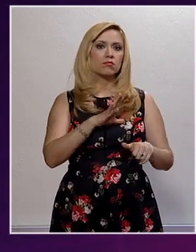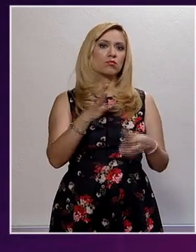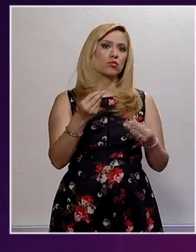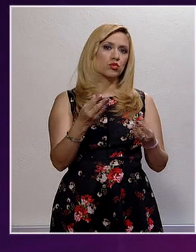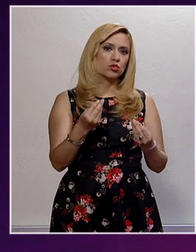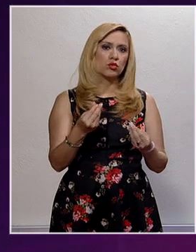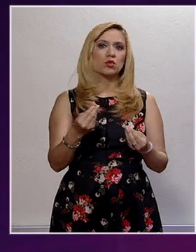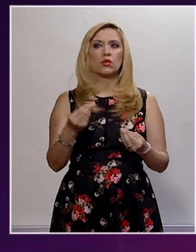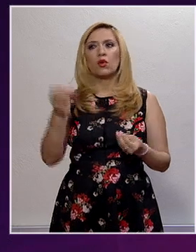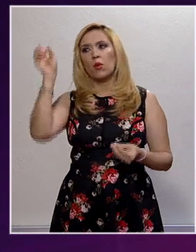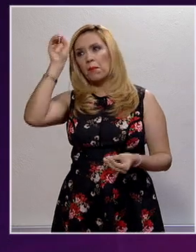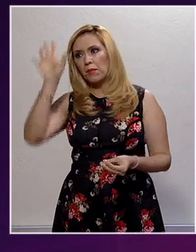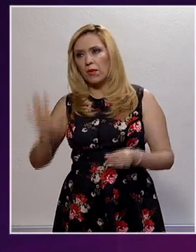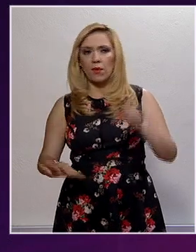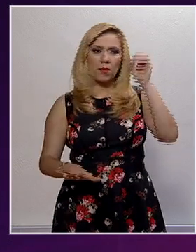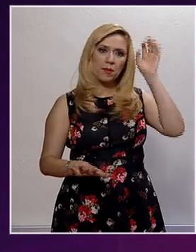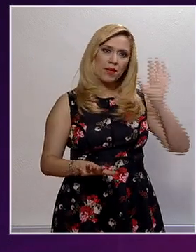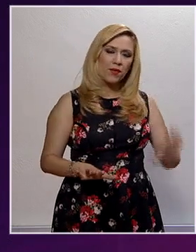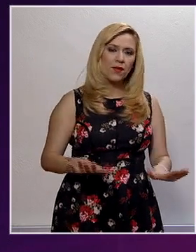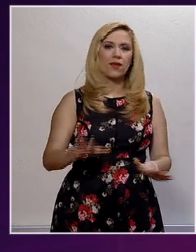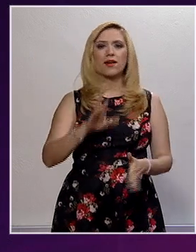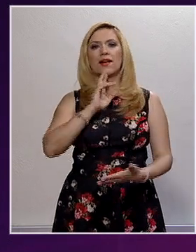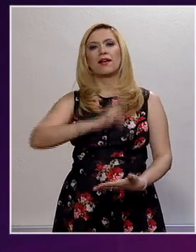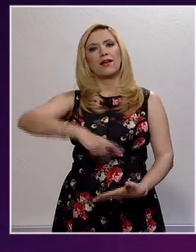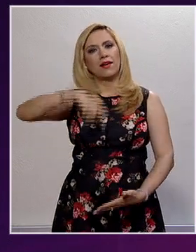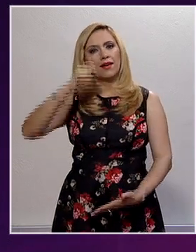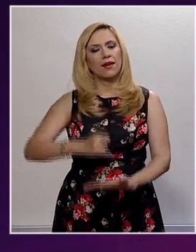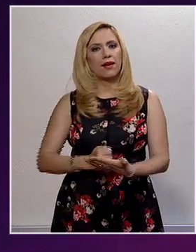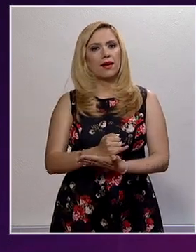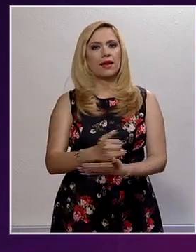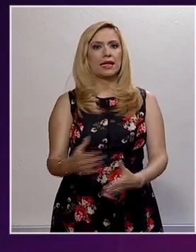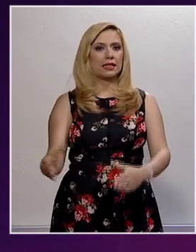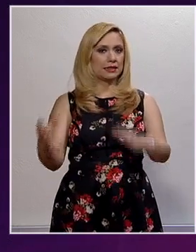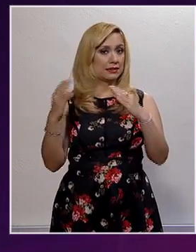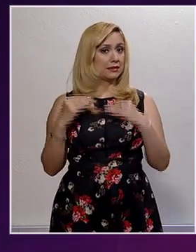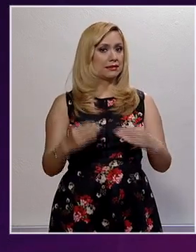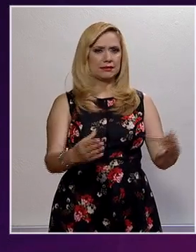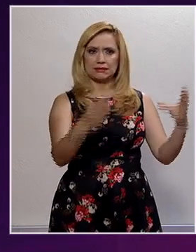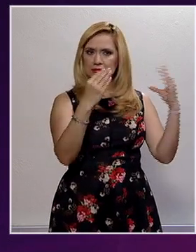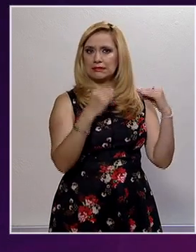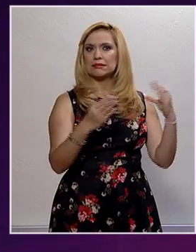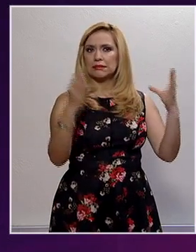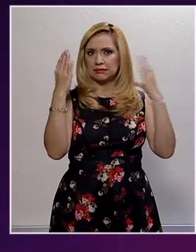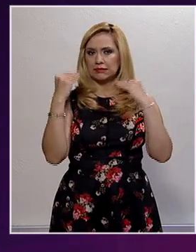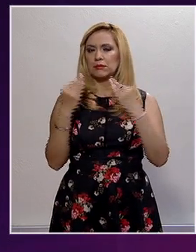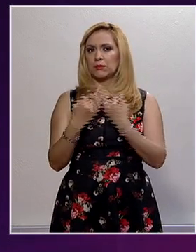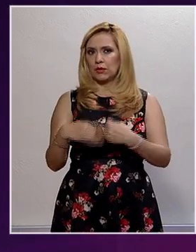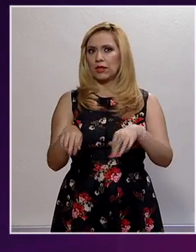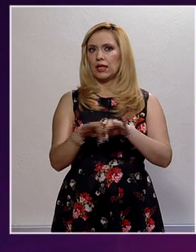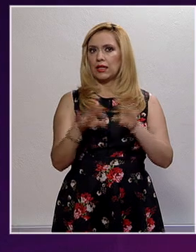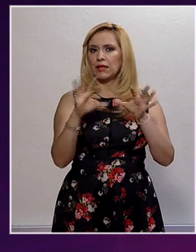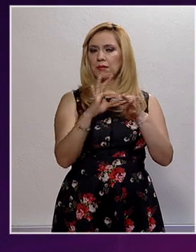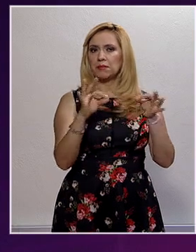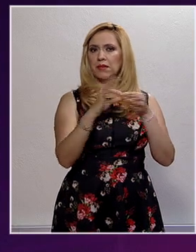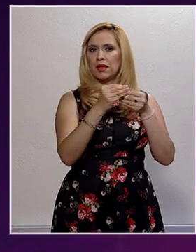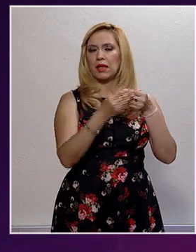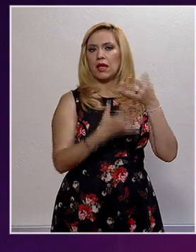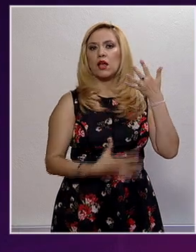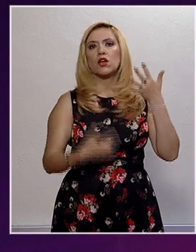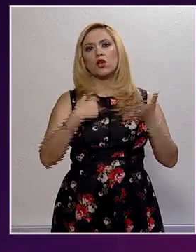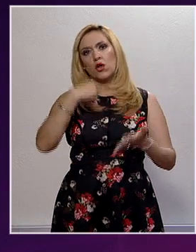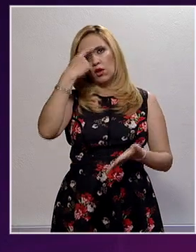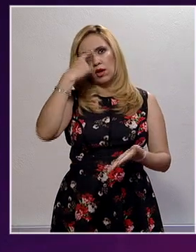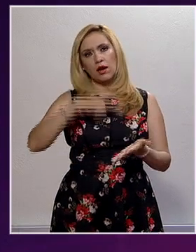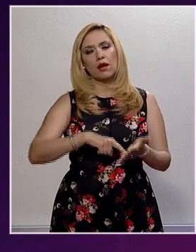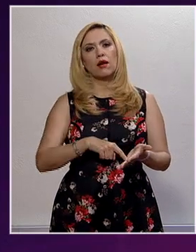tesis, sentencias que son muy didácticas, que son muy detalladas. Entonces, también yo